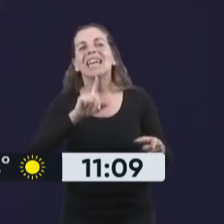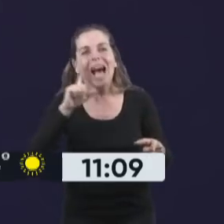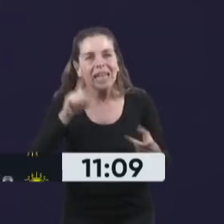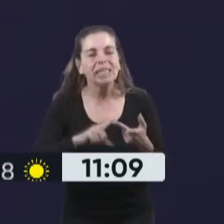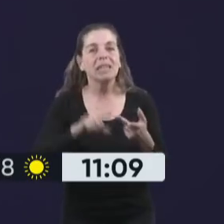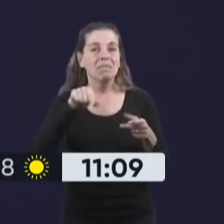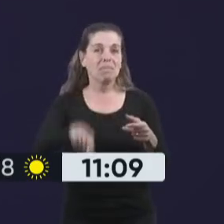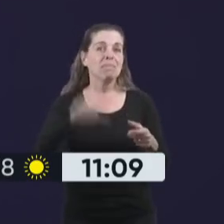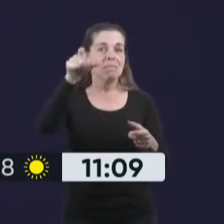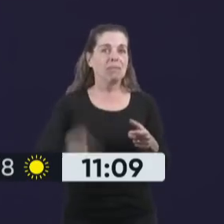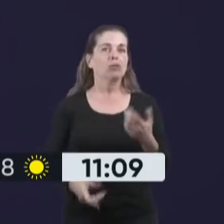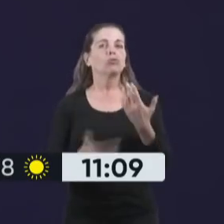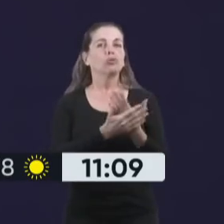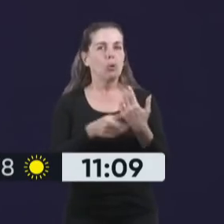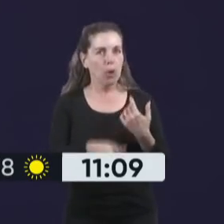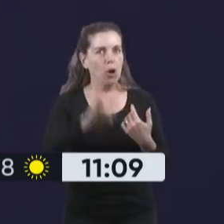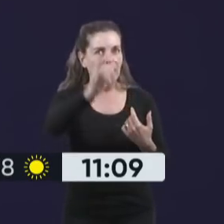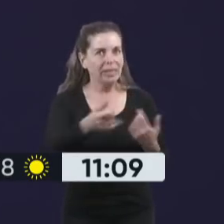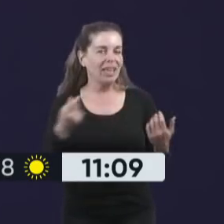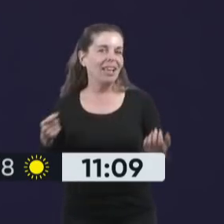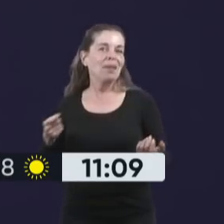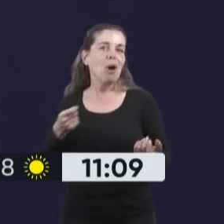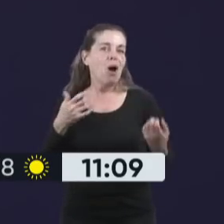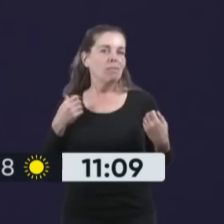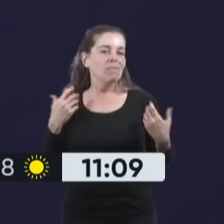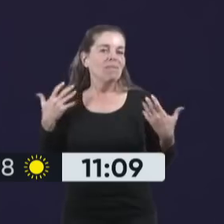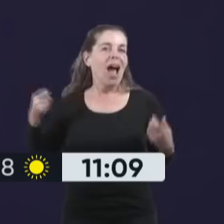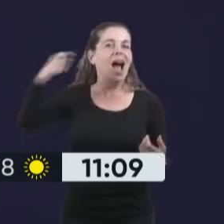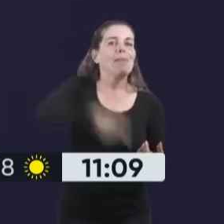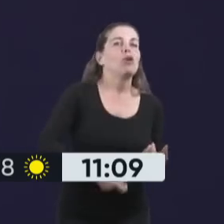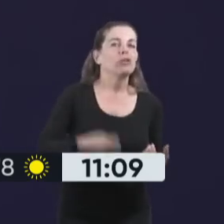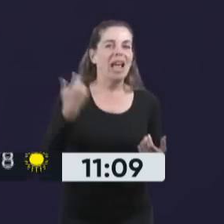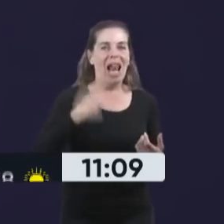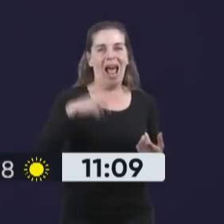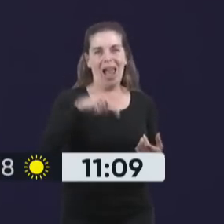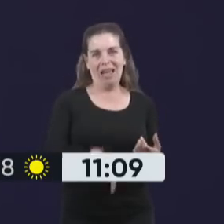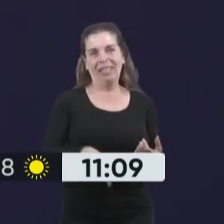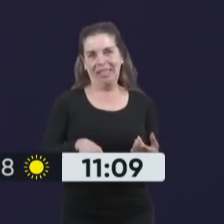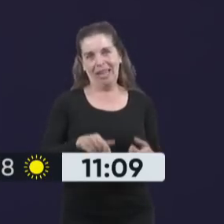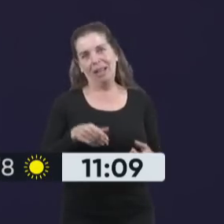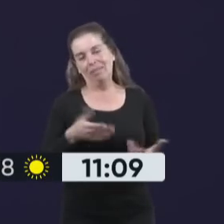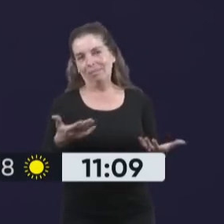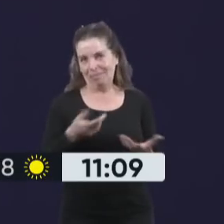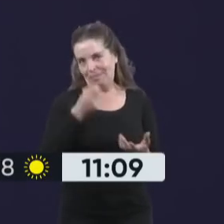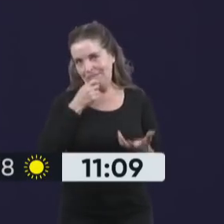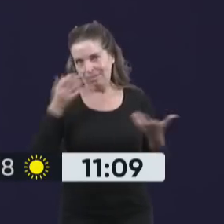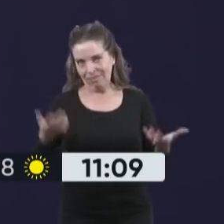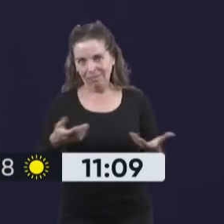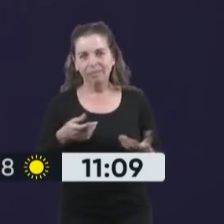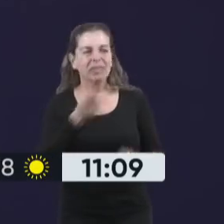estos casos sí aportaron a la grandeza de la Argentina. ¿Quién?